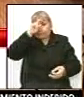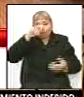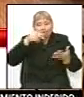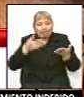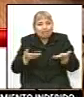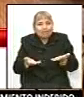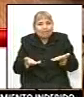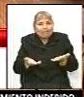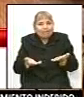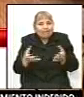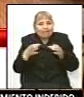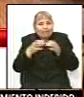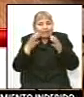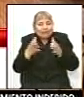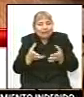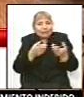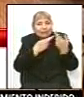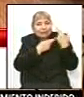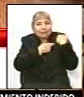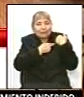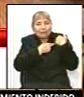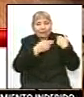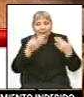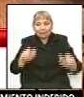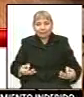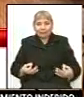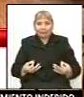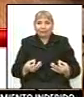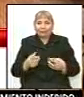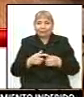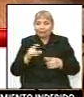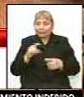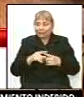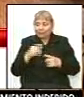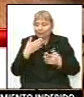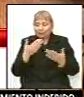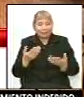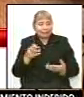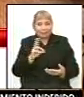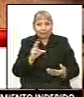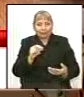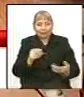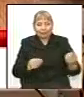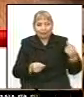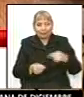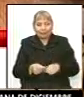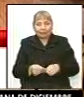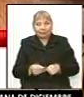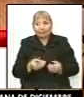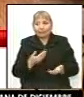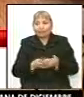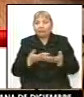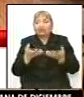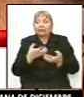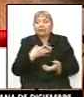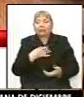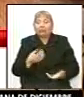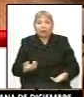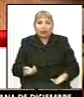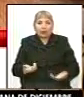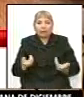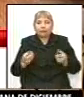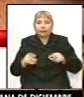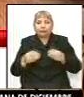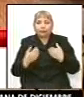congresista que asume una función de titular en una comisión no asista, o asista cuando le conviene o cuando